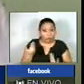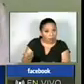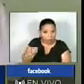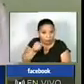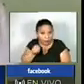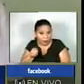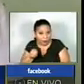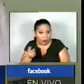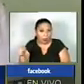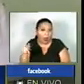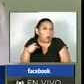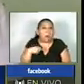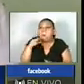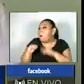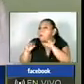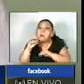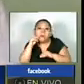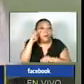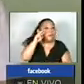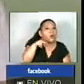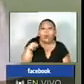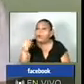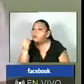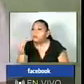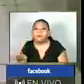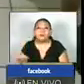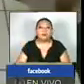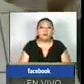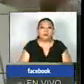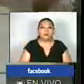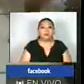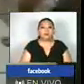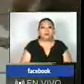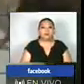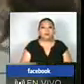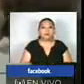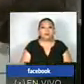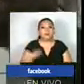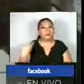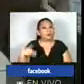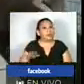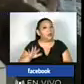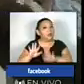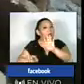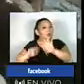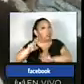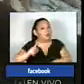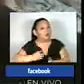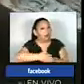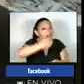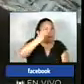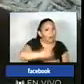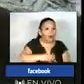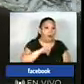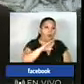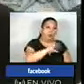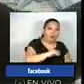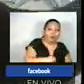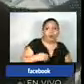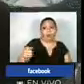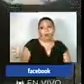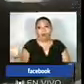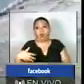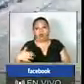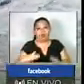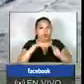comer, ellos se van a buscar comida y ya no regresan. Al menos 12 animales entre perros y gatos se pasean por